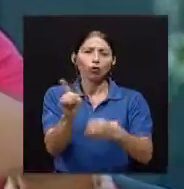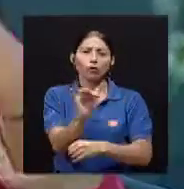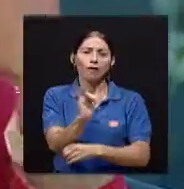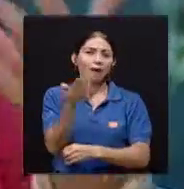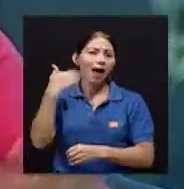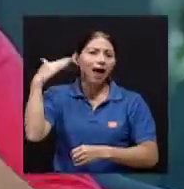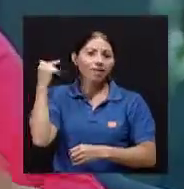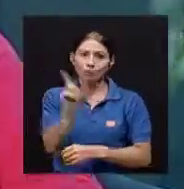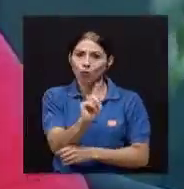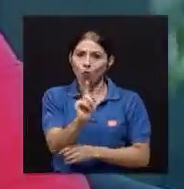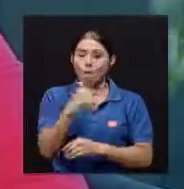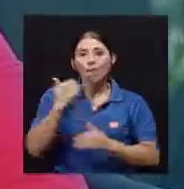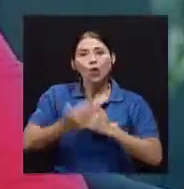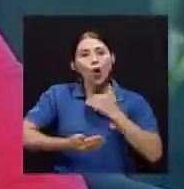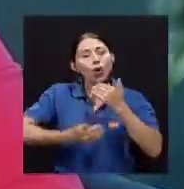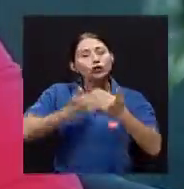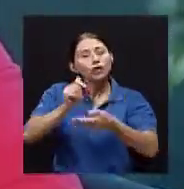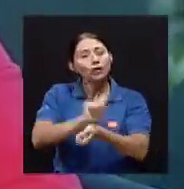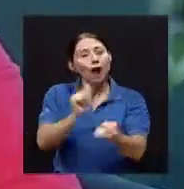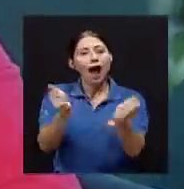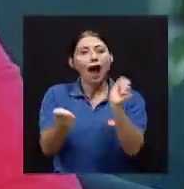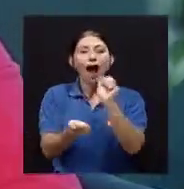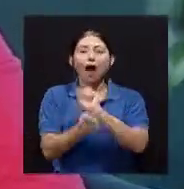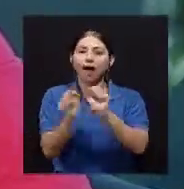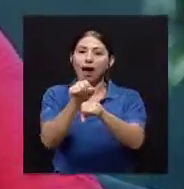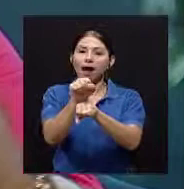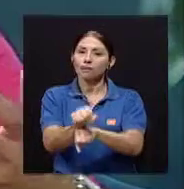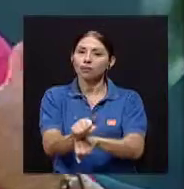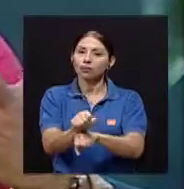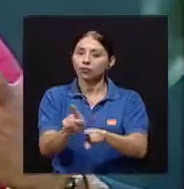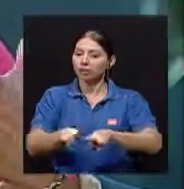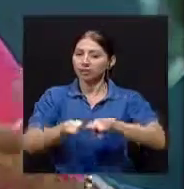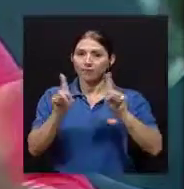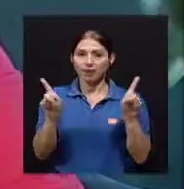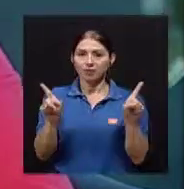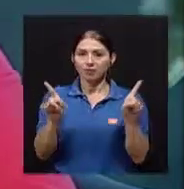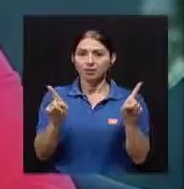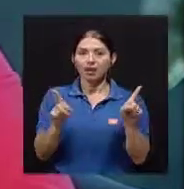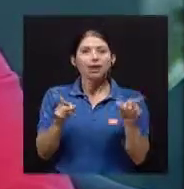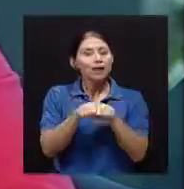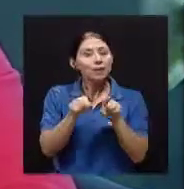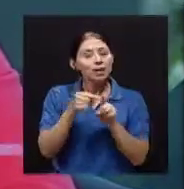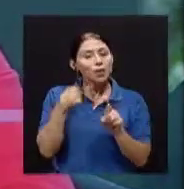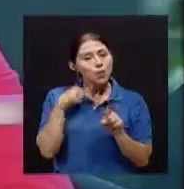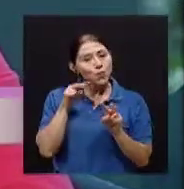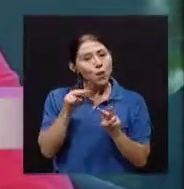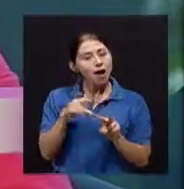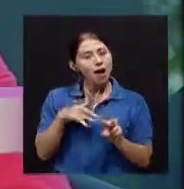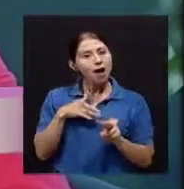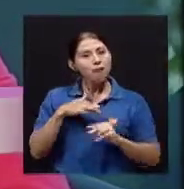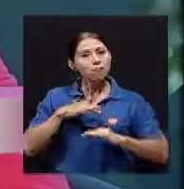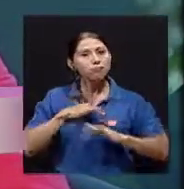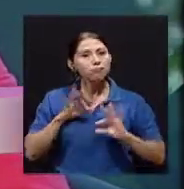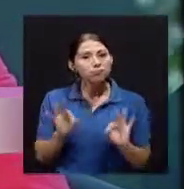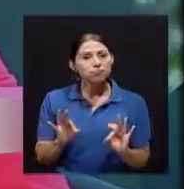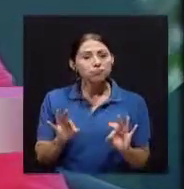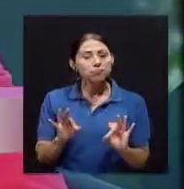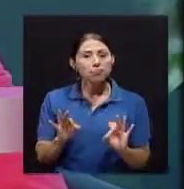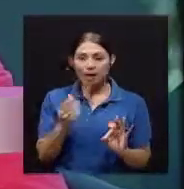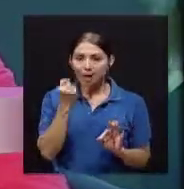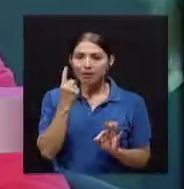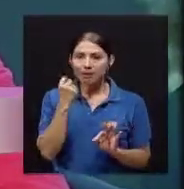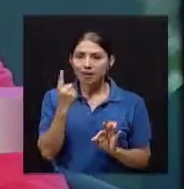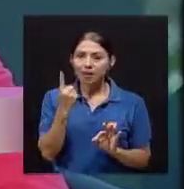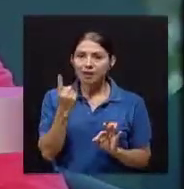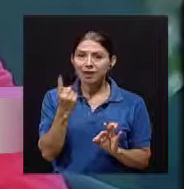antes, ¿verdad? Entonces es un proceso de cambiar hábitos, de ir tomando conciencia y de encontrándole el gusto a las cosas, de entender que hay cosas riquísimas en